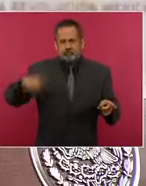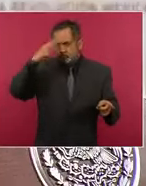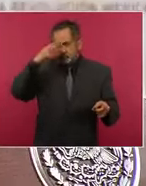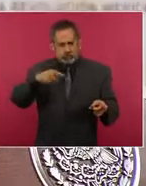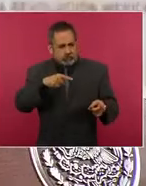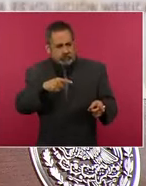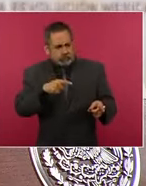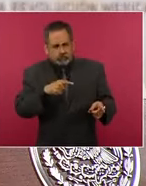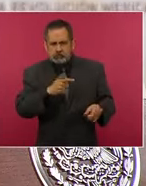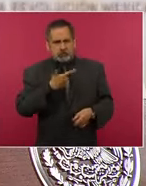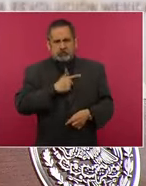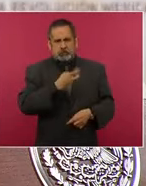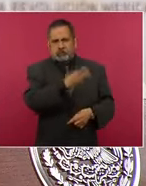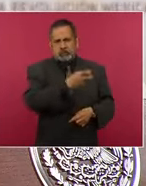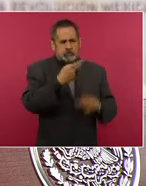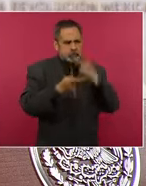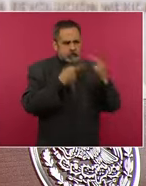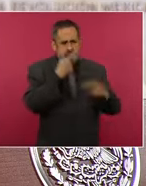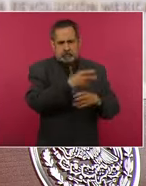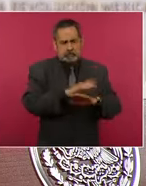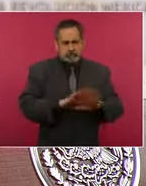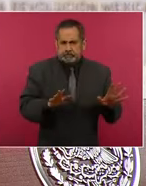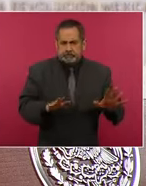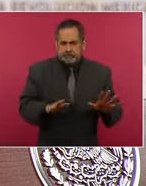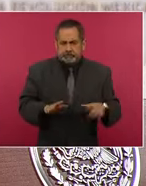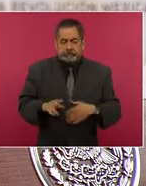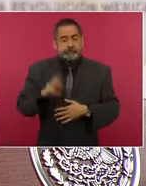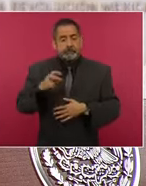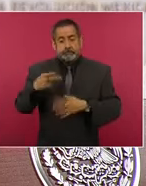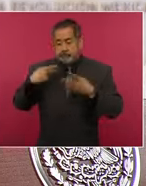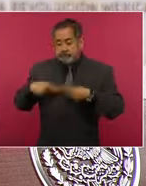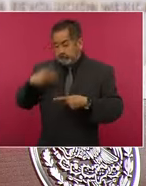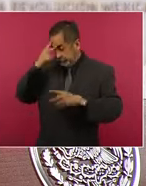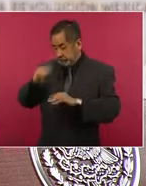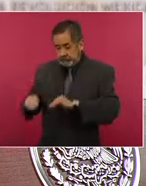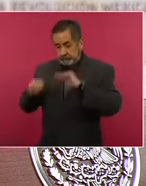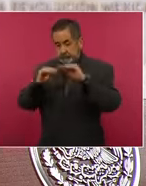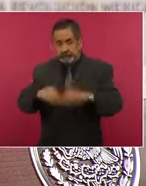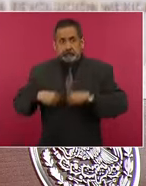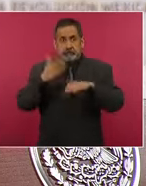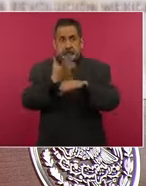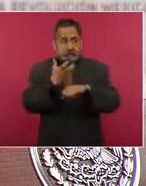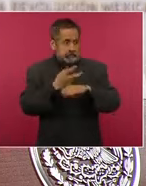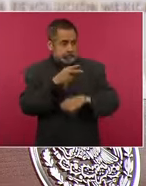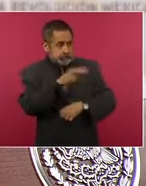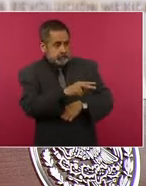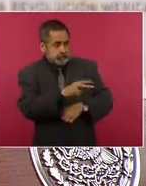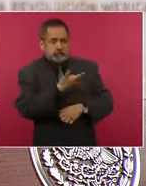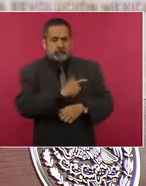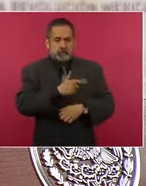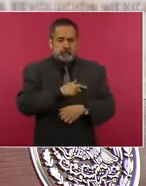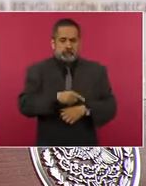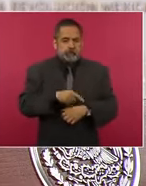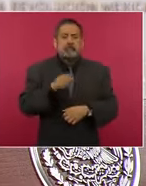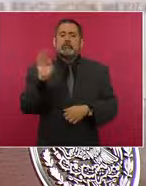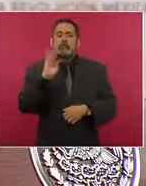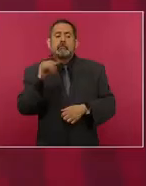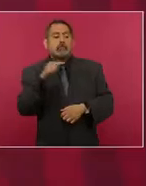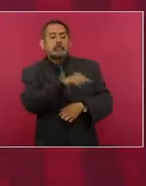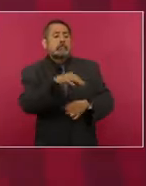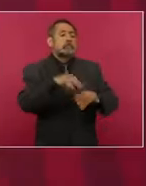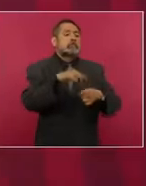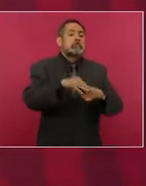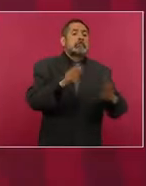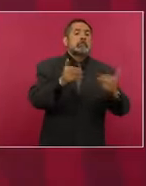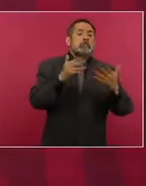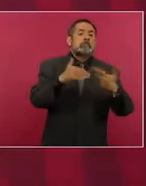mexicanos y a los mexicanos estadounidenses. Y si ellos están buscando votos, no